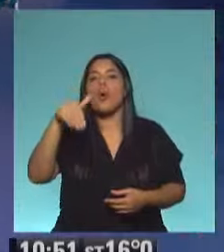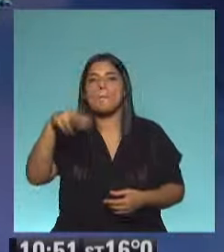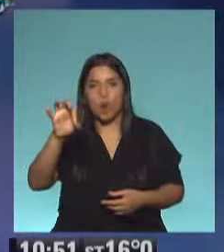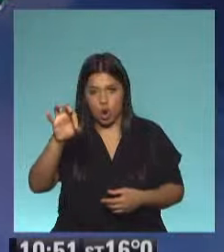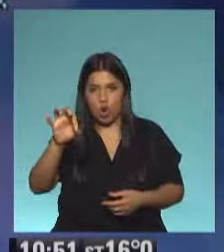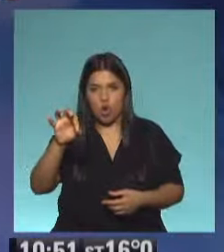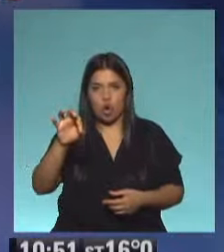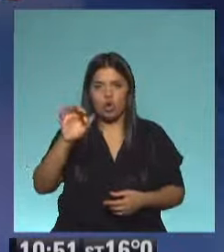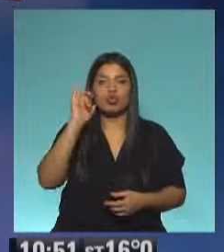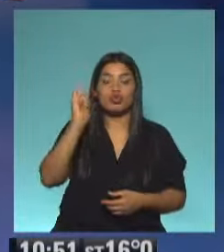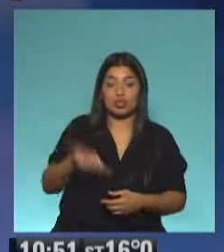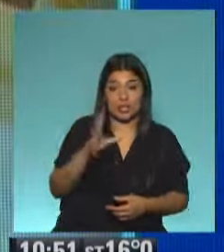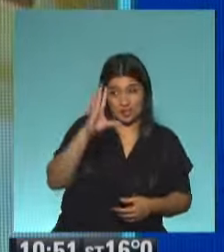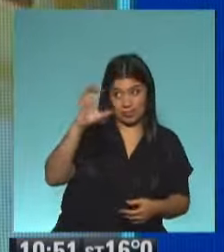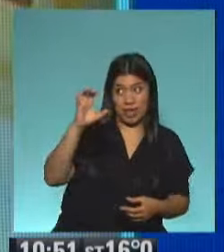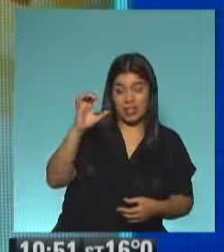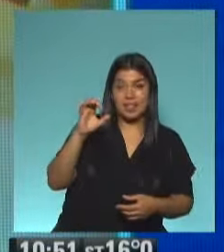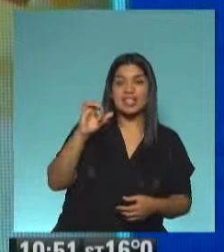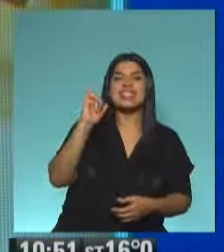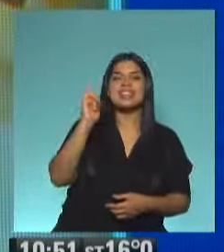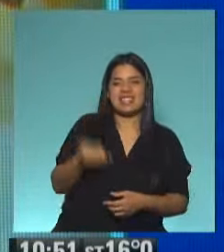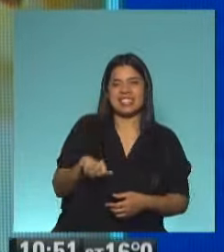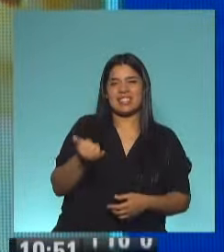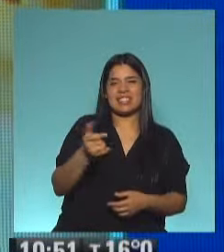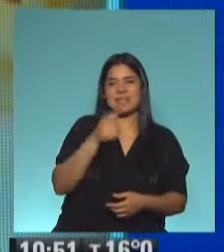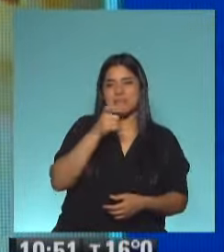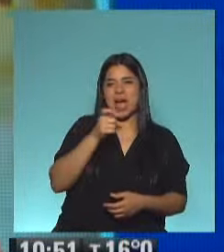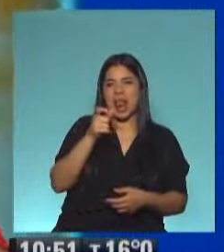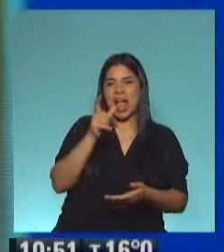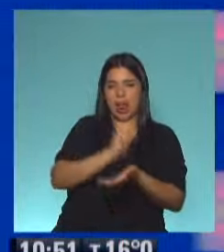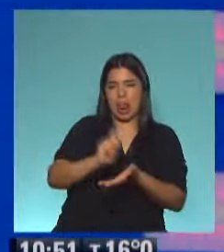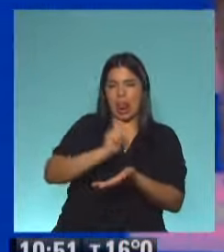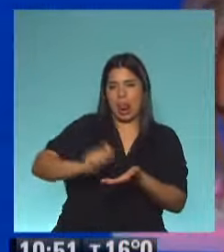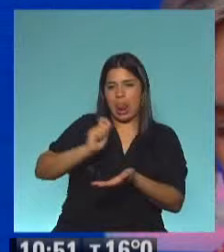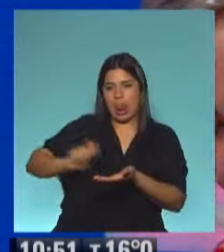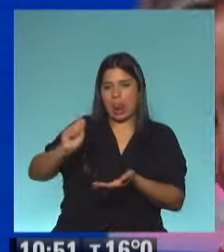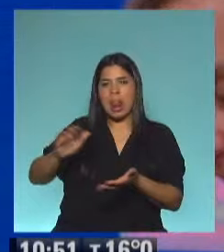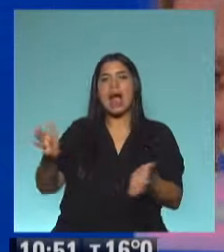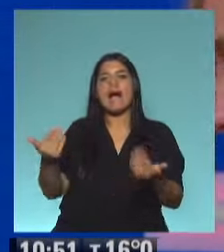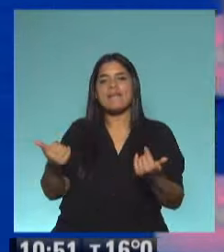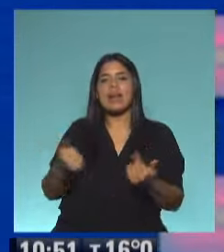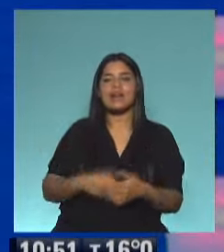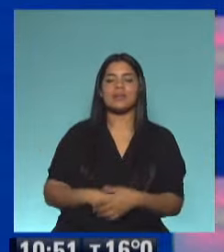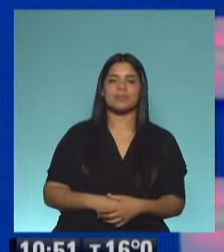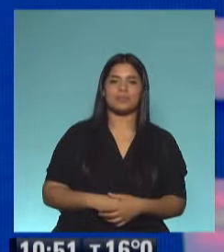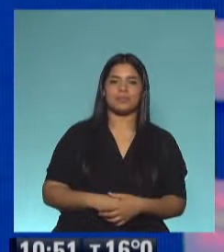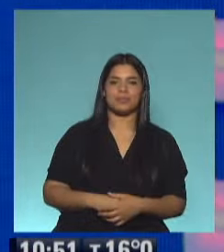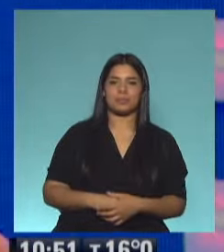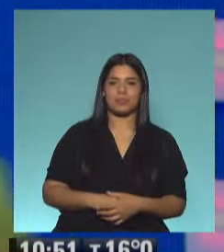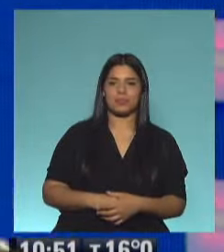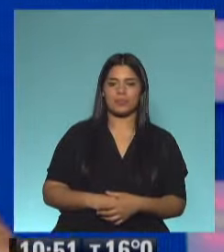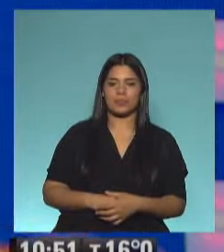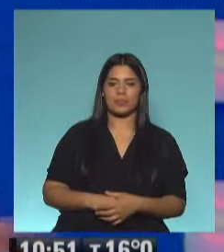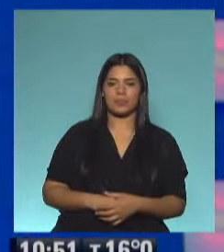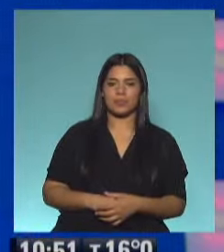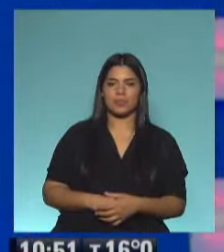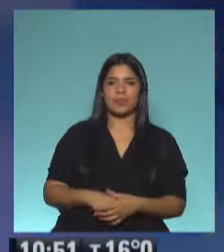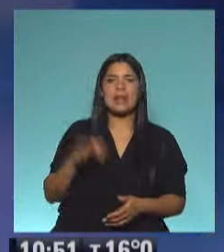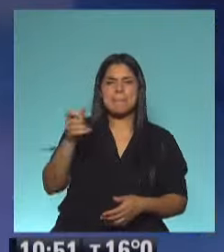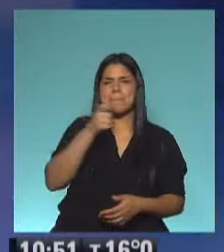Corsódromo. Hay que escribirla. Escribamos corsódromo. A ver, uno más largo necesito. O dos. Ahí, este te sirve. Sí, ahí está.